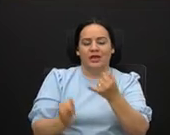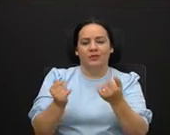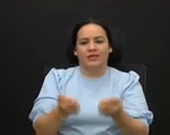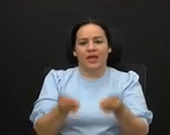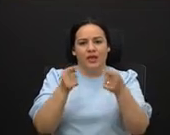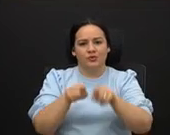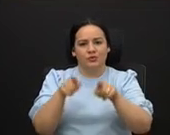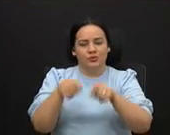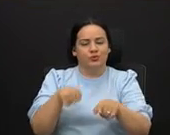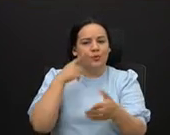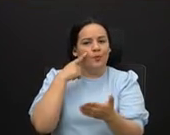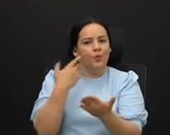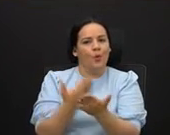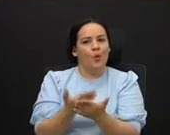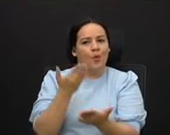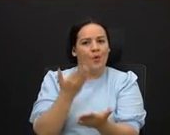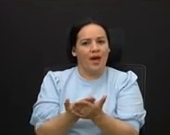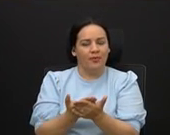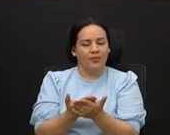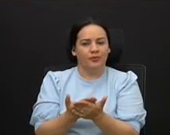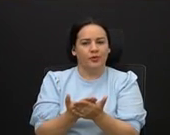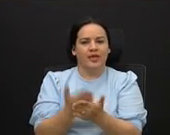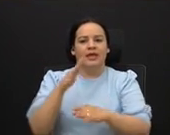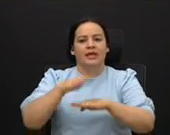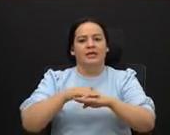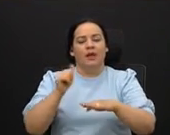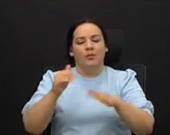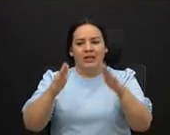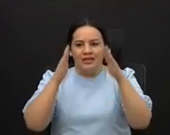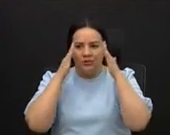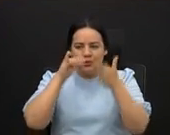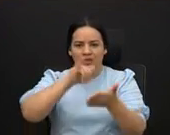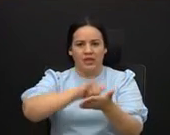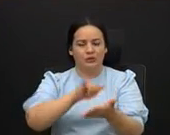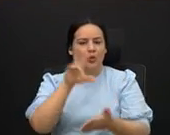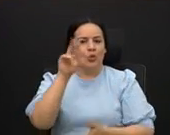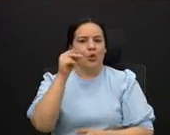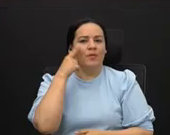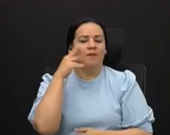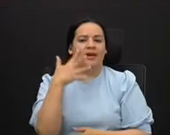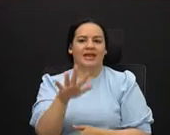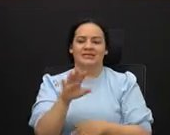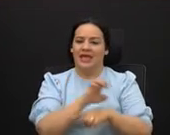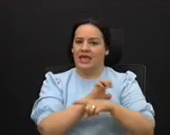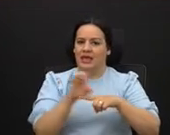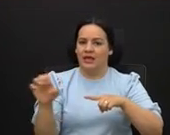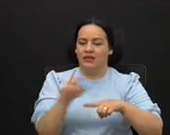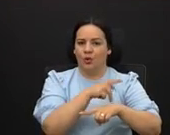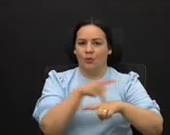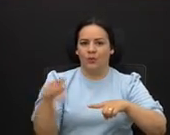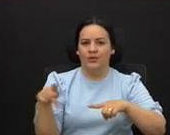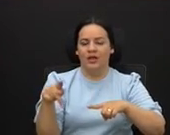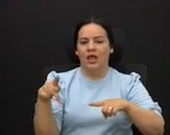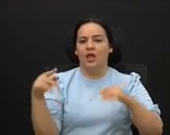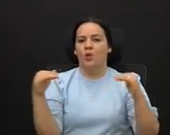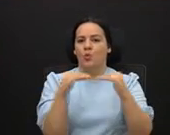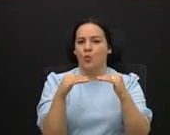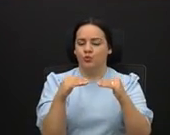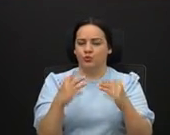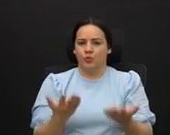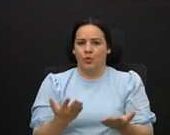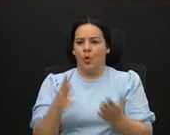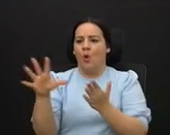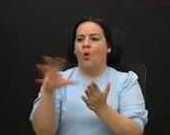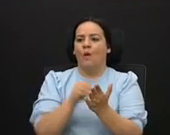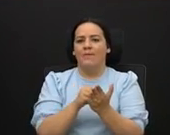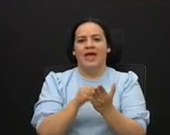hechos probados. Llamo la atención de esto, ya que no me parece ni ético, ni profesional, ni justo copiar